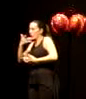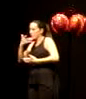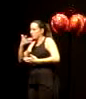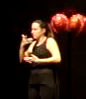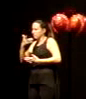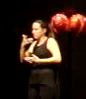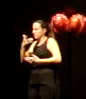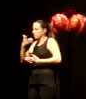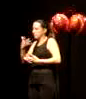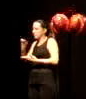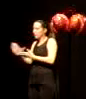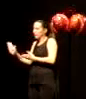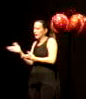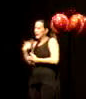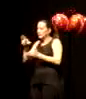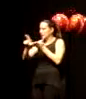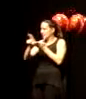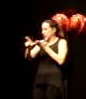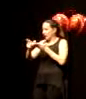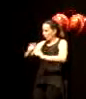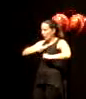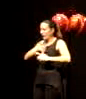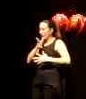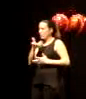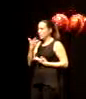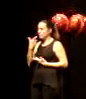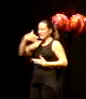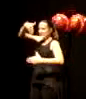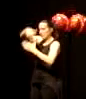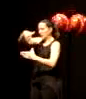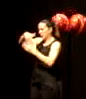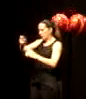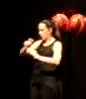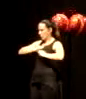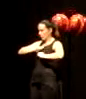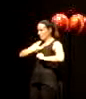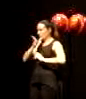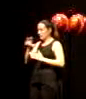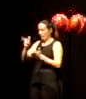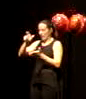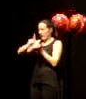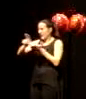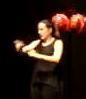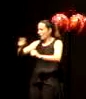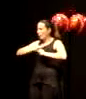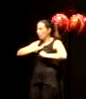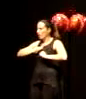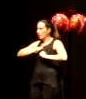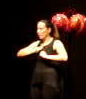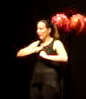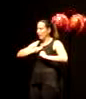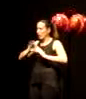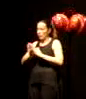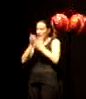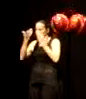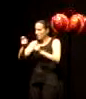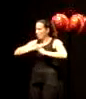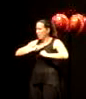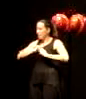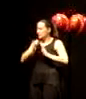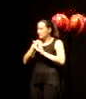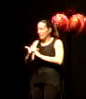la idea de la construcción de sentido. Lo que nos ofrece la literatura, lo que nos ofrece los libros, es